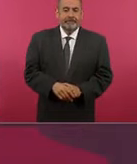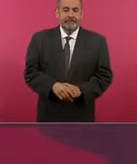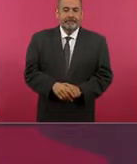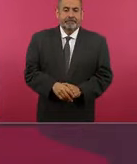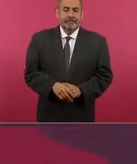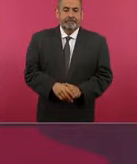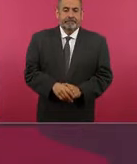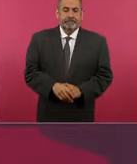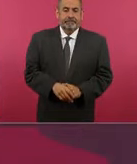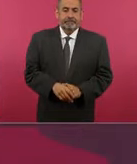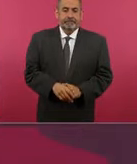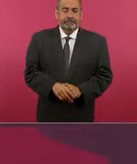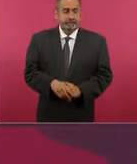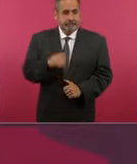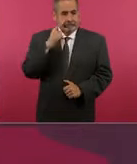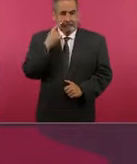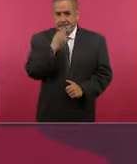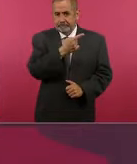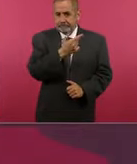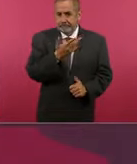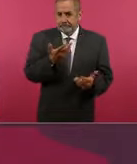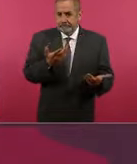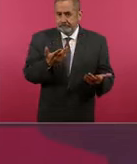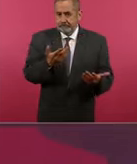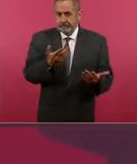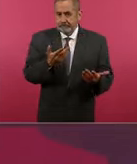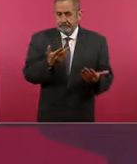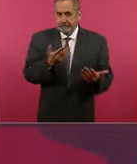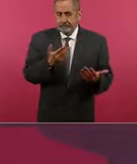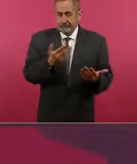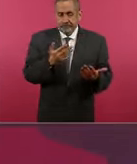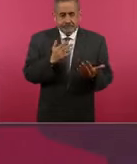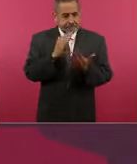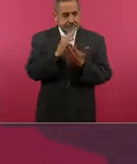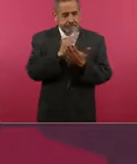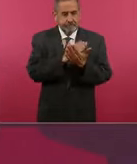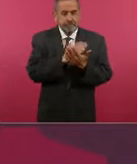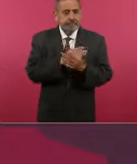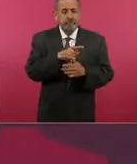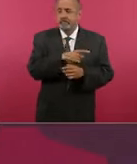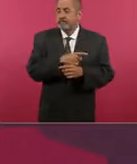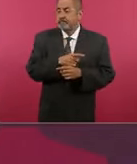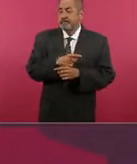Cuando son instrumentos que impiden